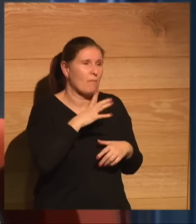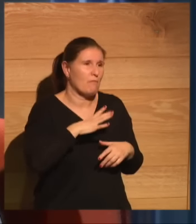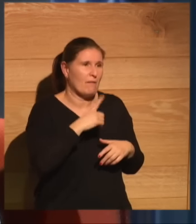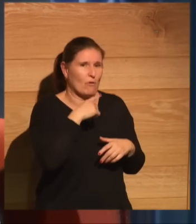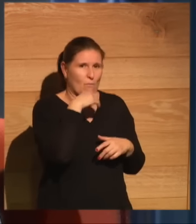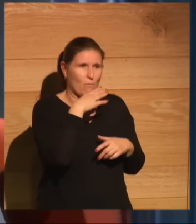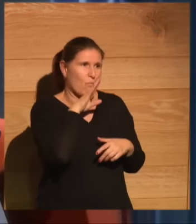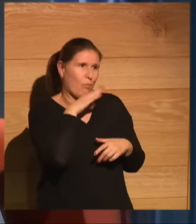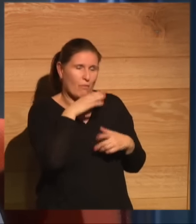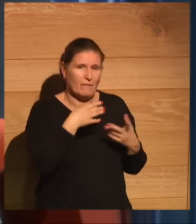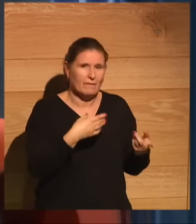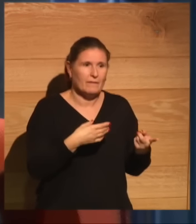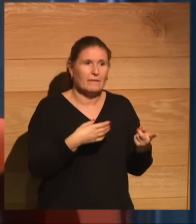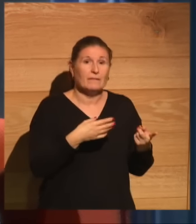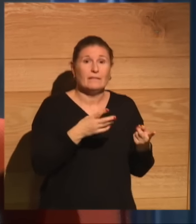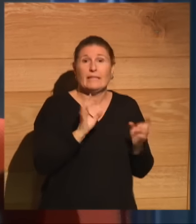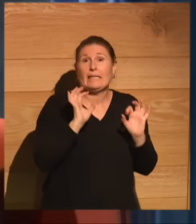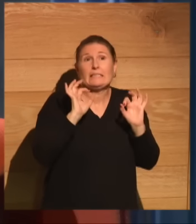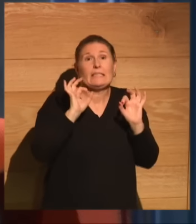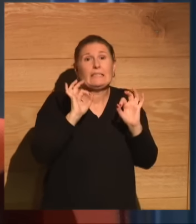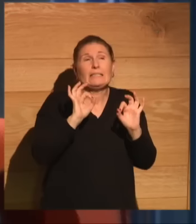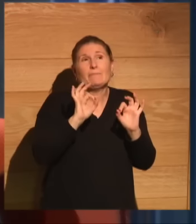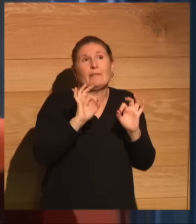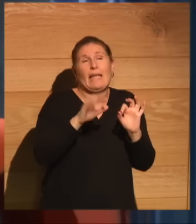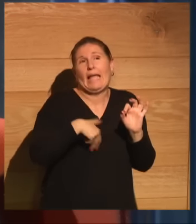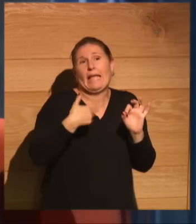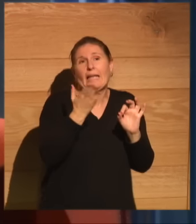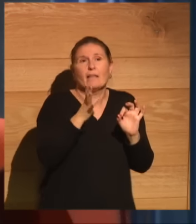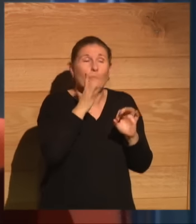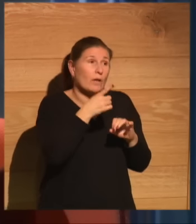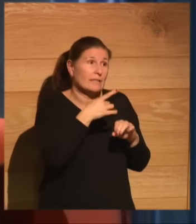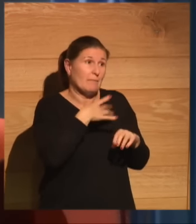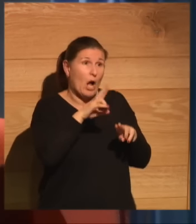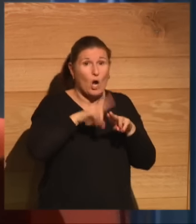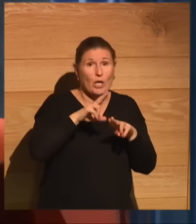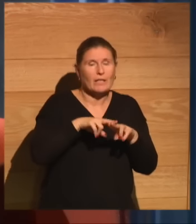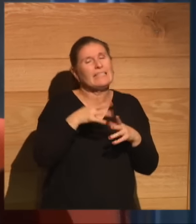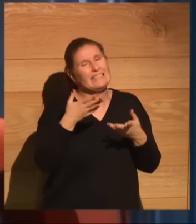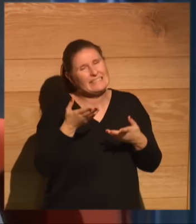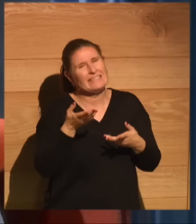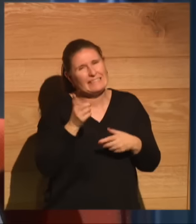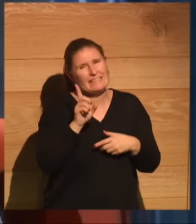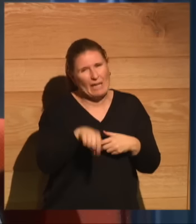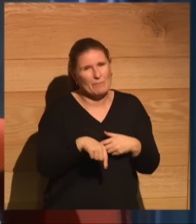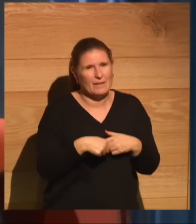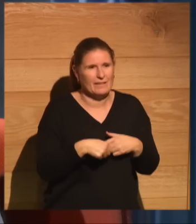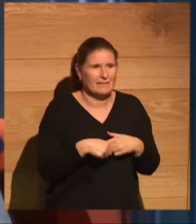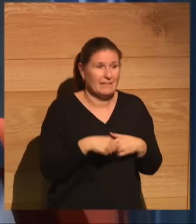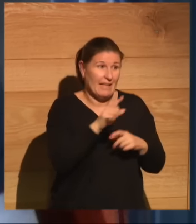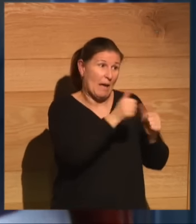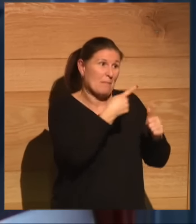que es el tono general. Y dijo él, o sea, que es porque es en blanco y negro, ¿no? Dijeron, en parte. Había empezado por